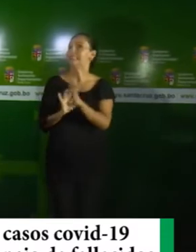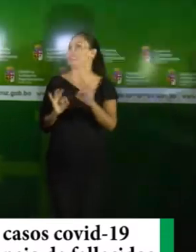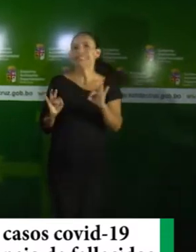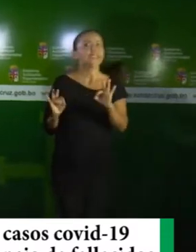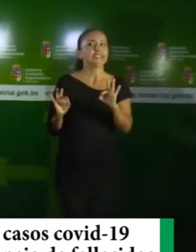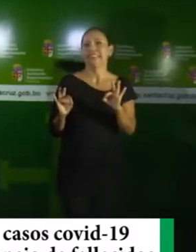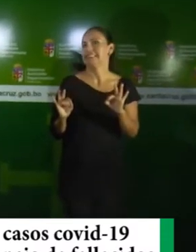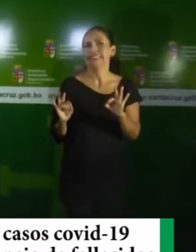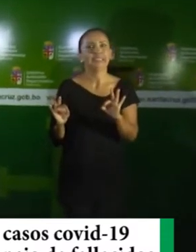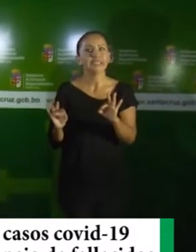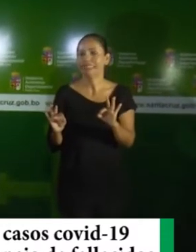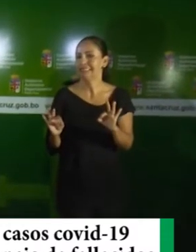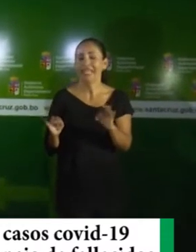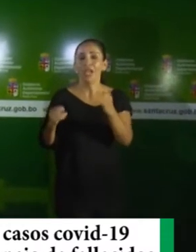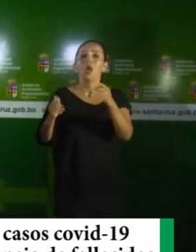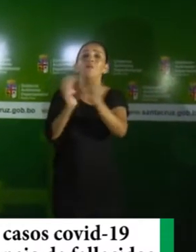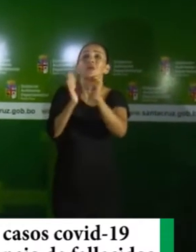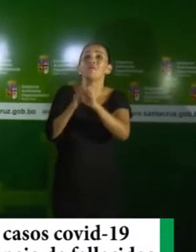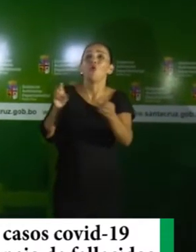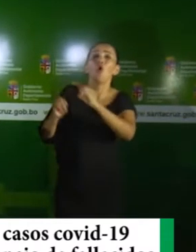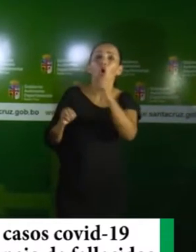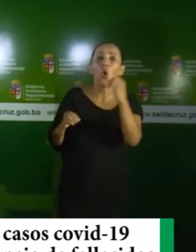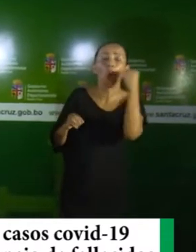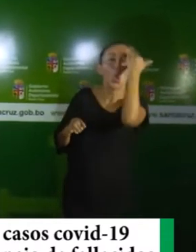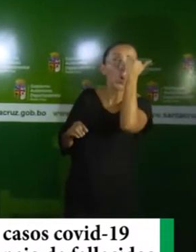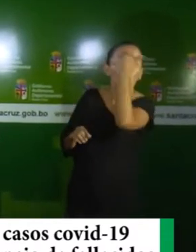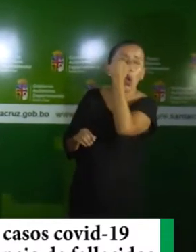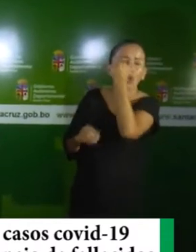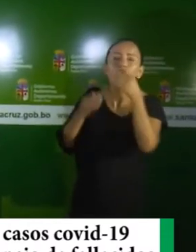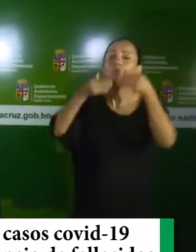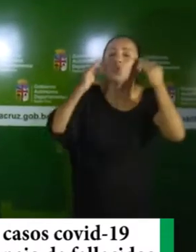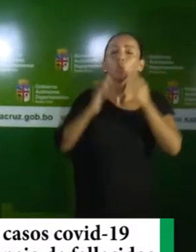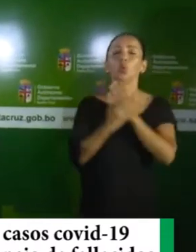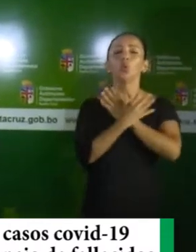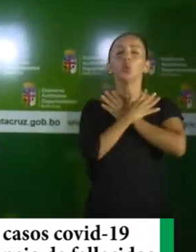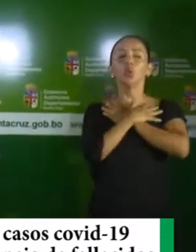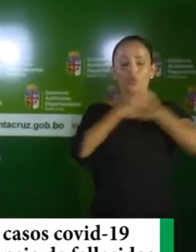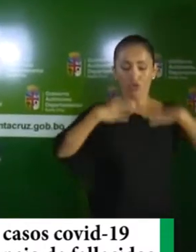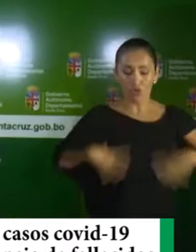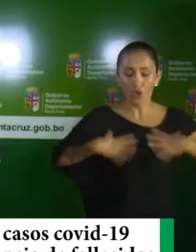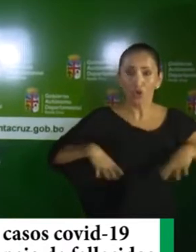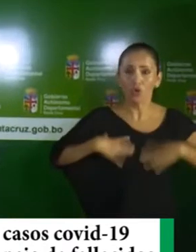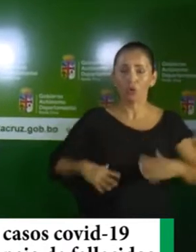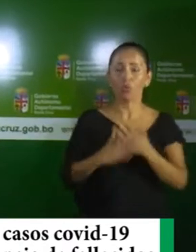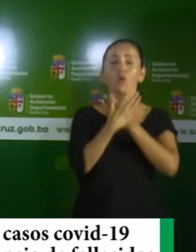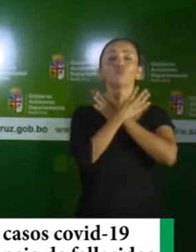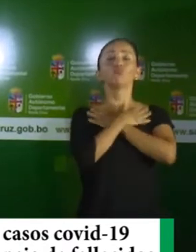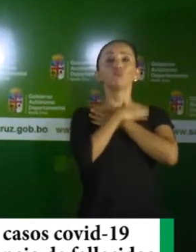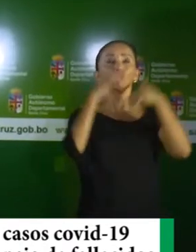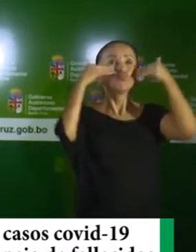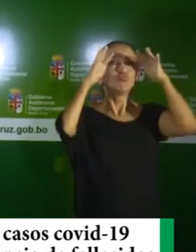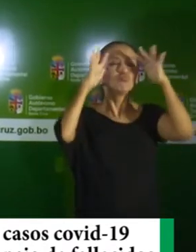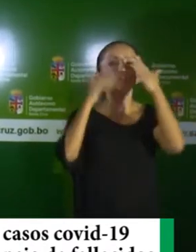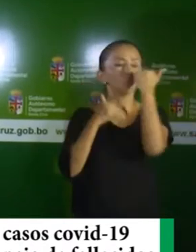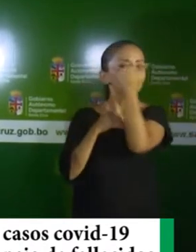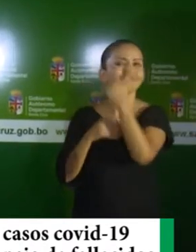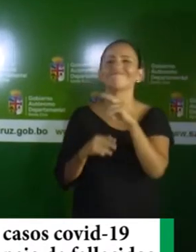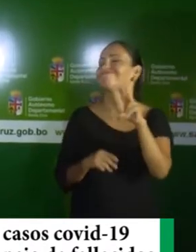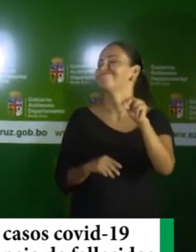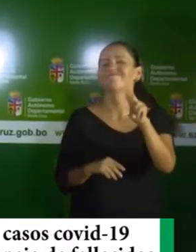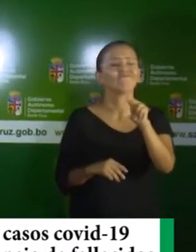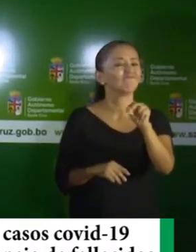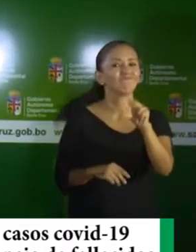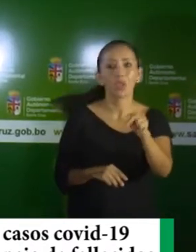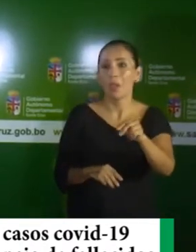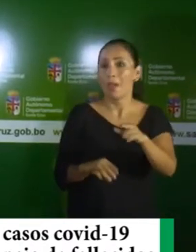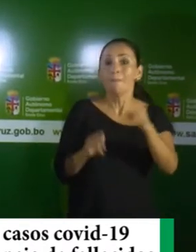vestirlo, maquillarlo o asistirlo como corresponde. Será inmediatamente colocado. Obviamente la